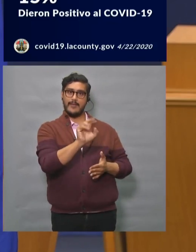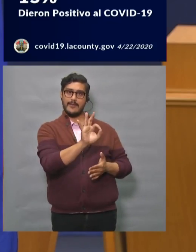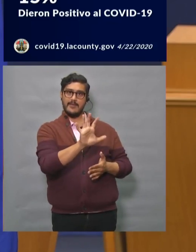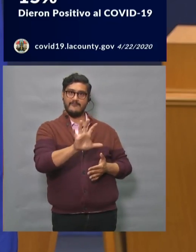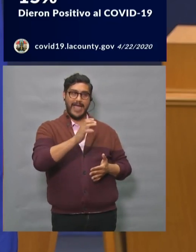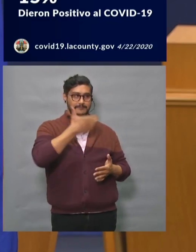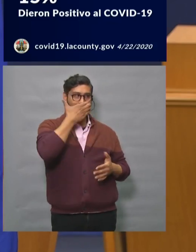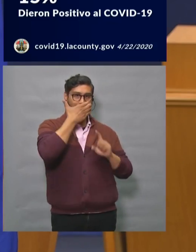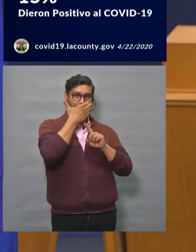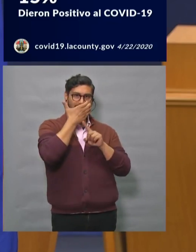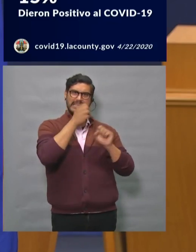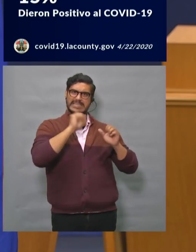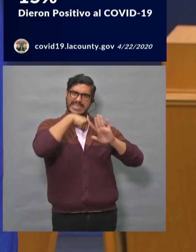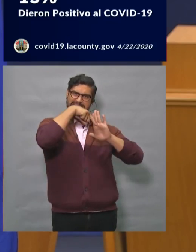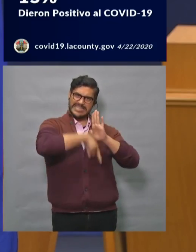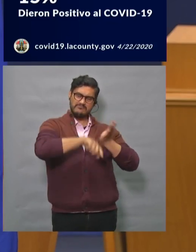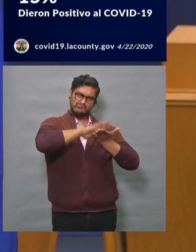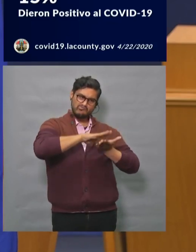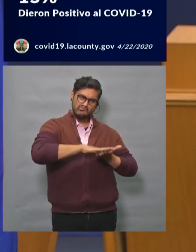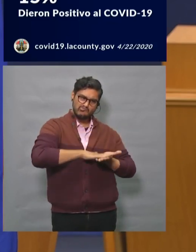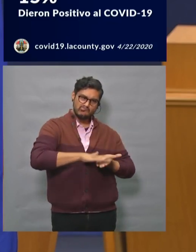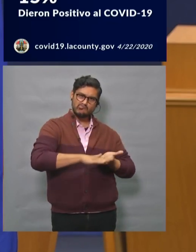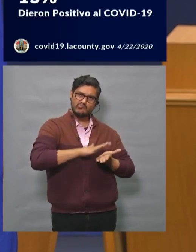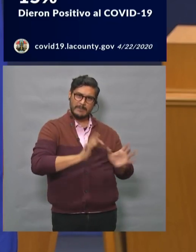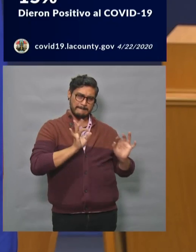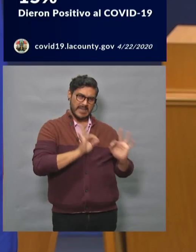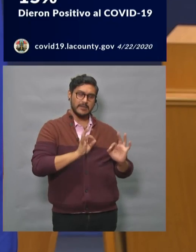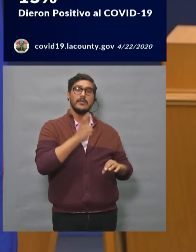que puedan volverse a usar de manera segura.